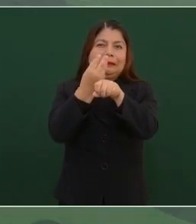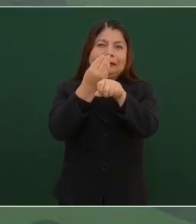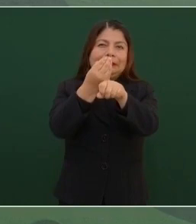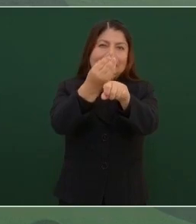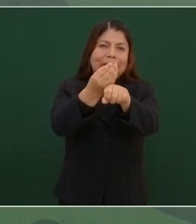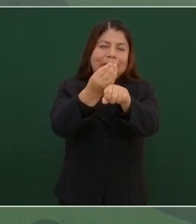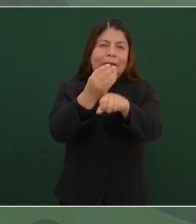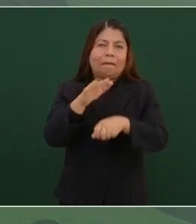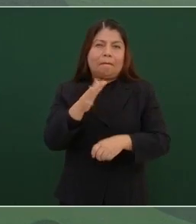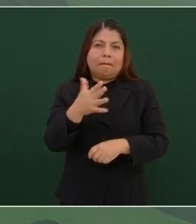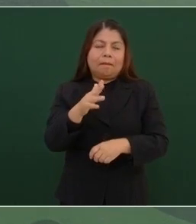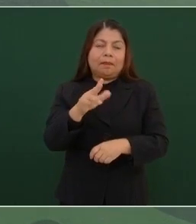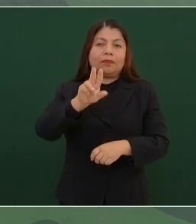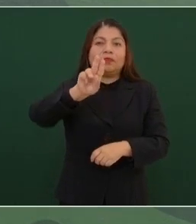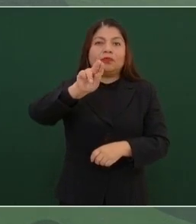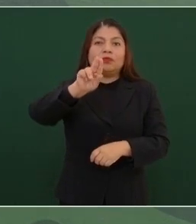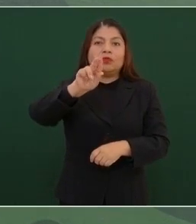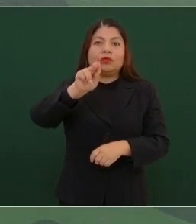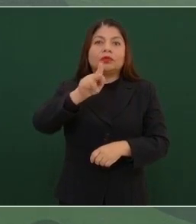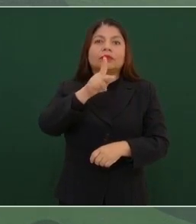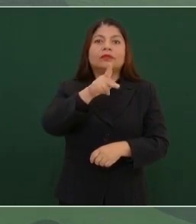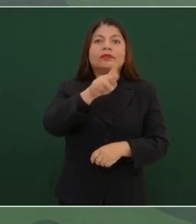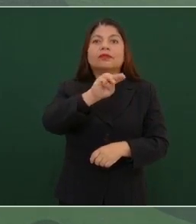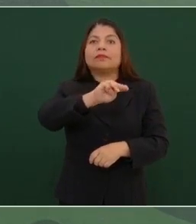de viaductos,